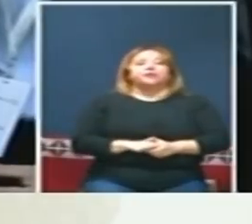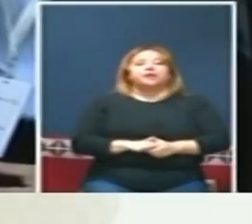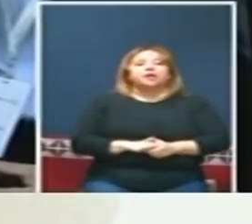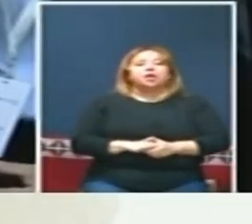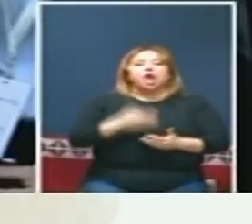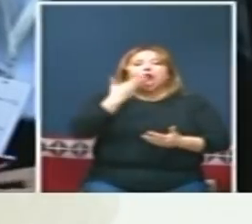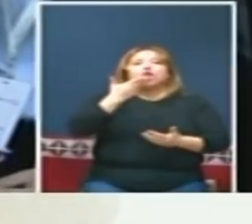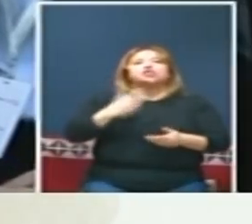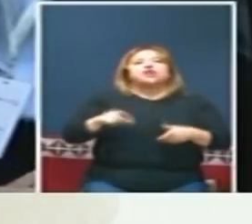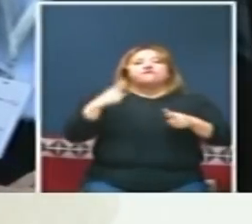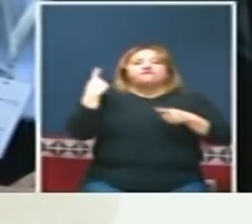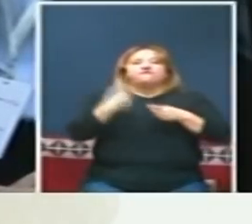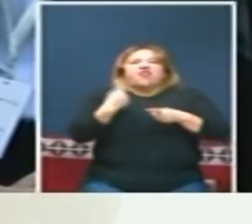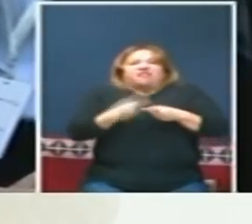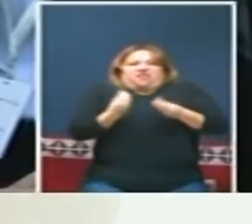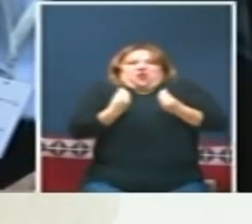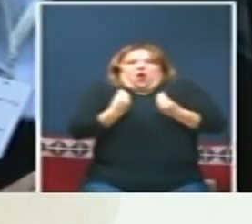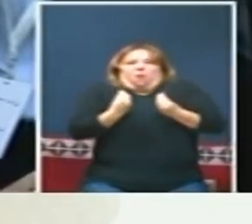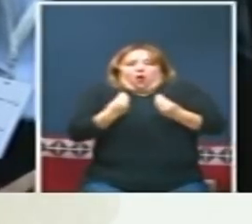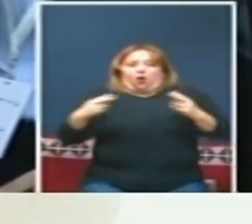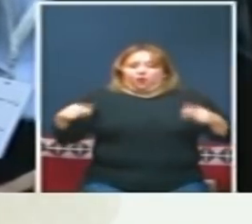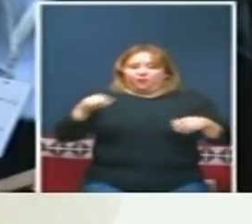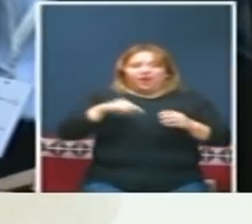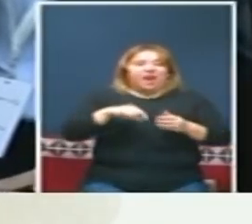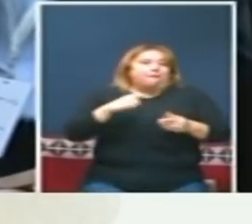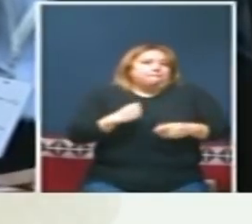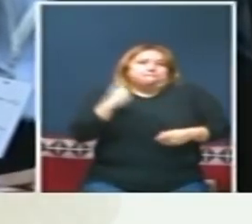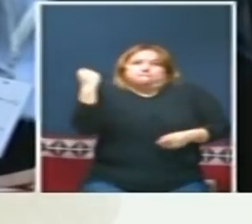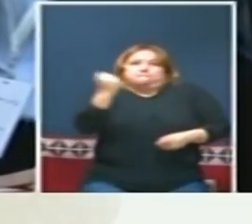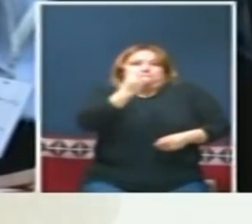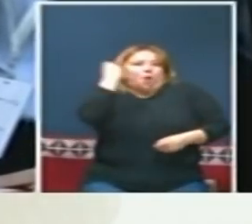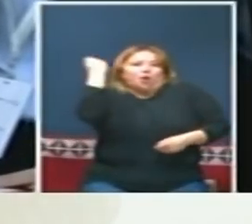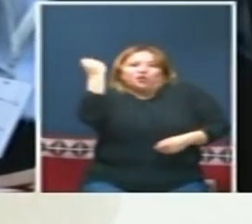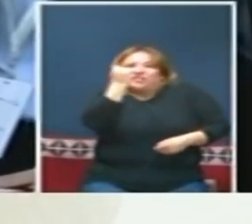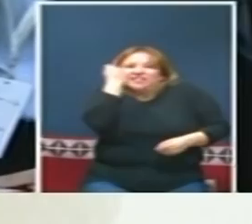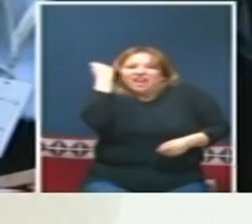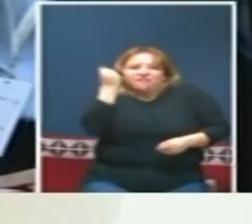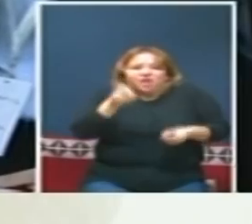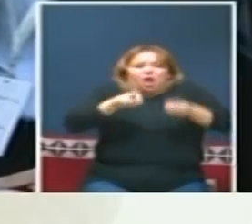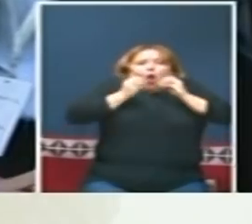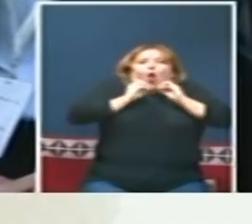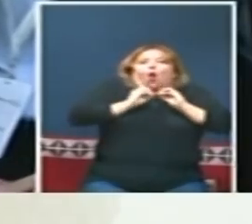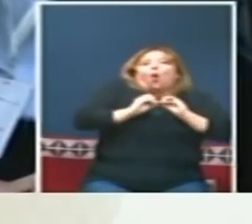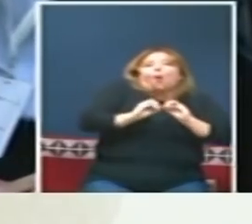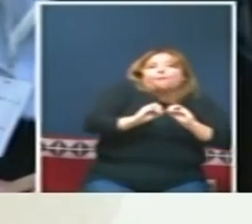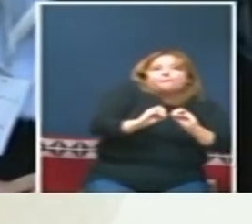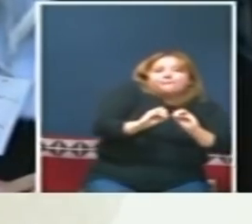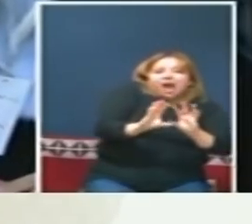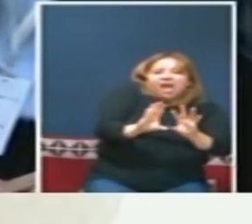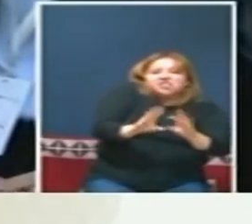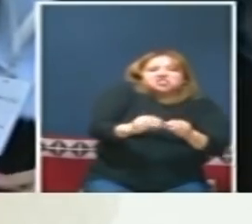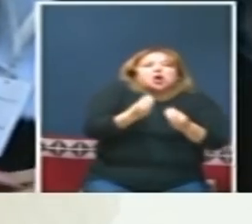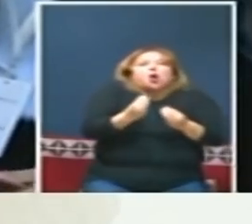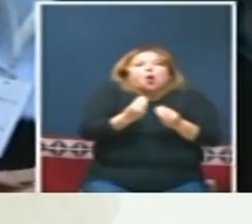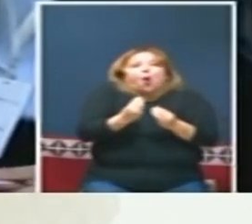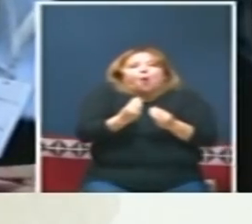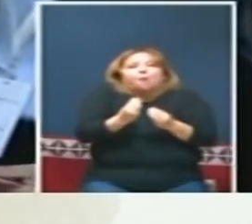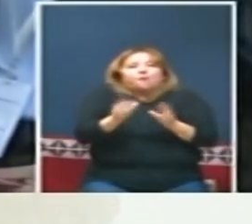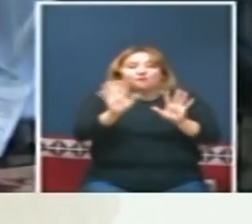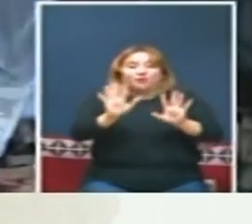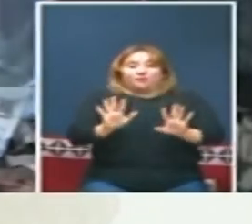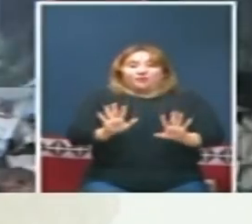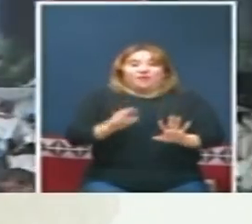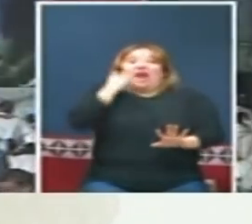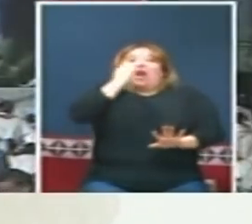la ceremonia, Diego. ¿Cuál es el momento central, no? ¿Es en el comienzo? Si nos podías especificar y para preparar